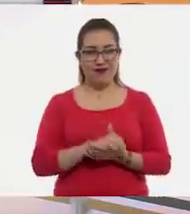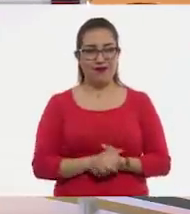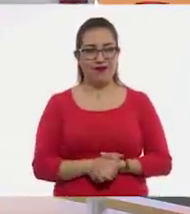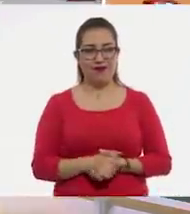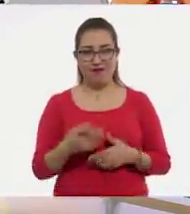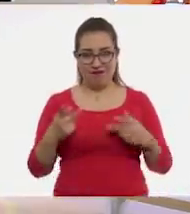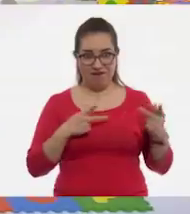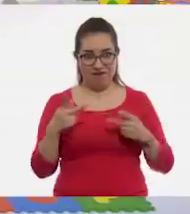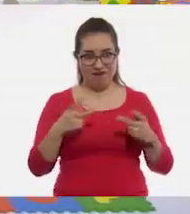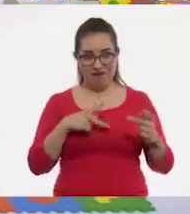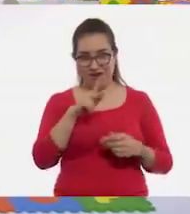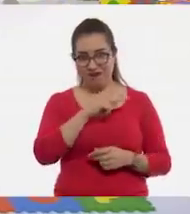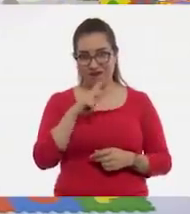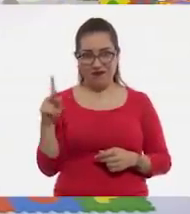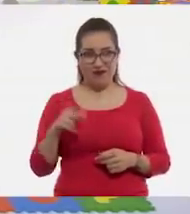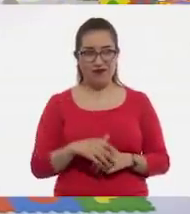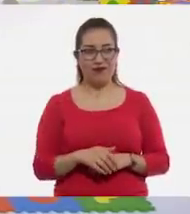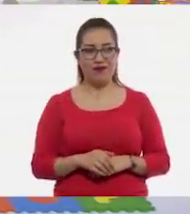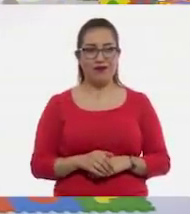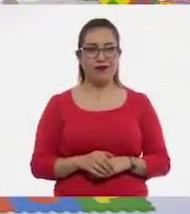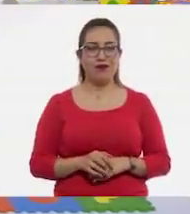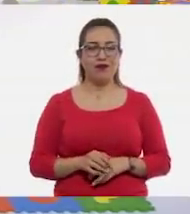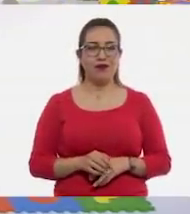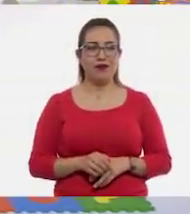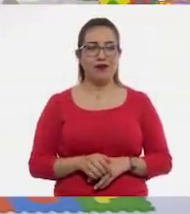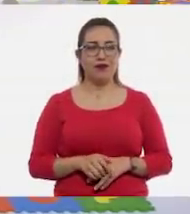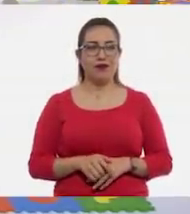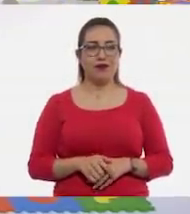preparadas y preparados para el tiro. Bueno, venga.